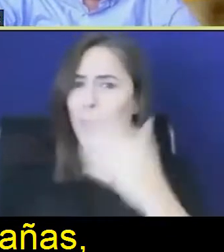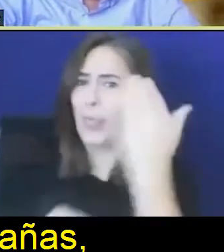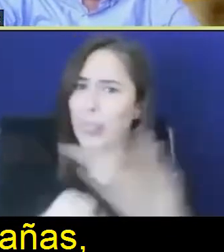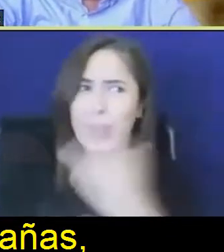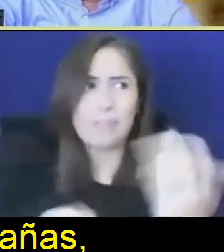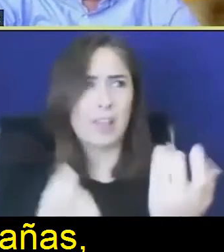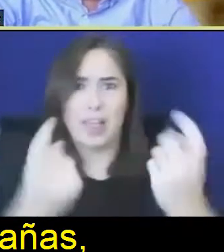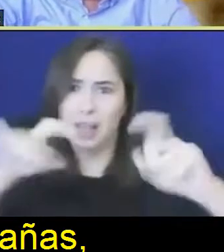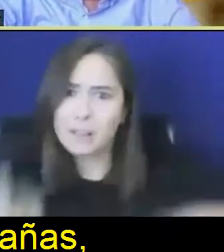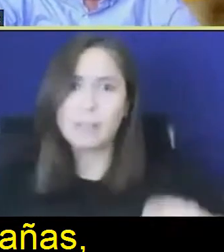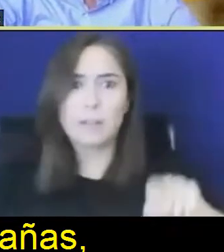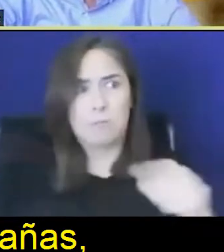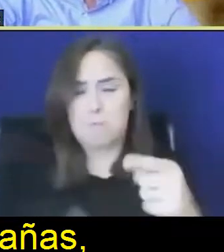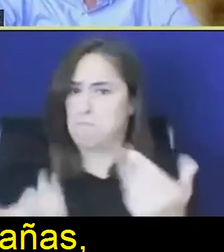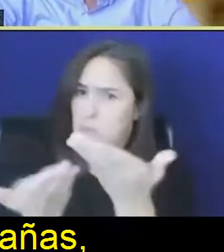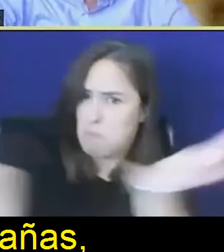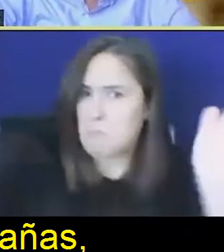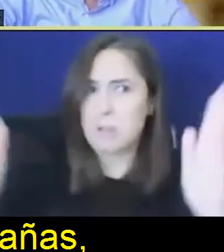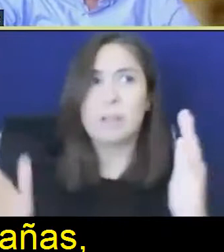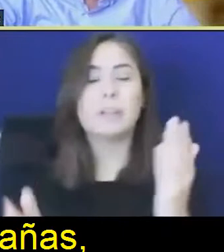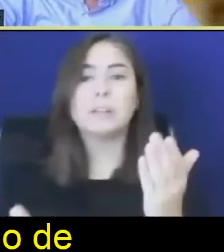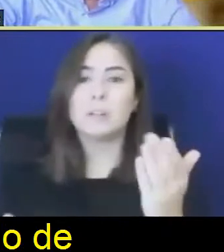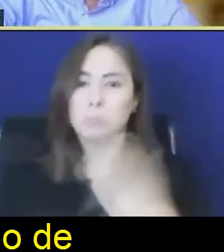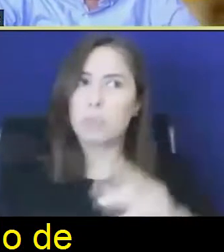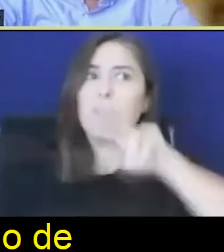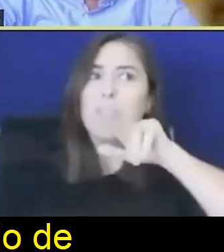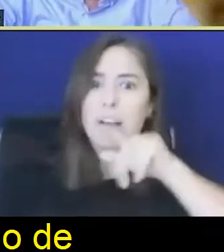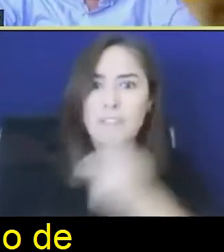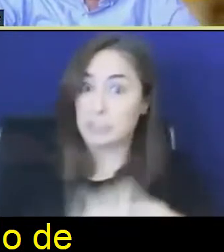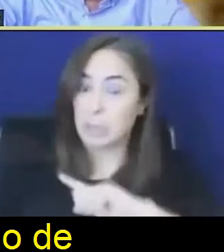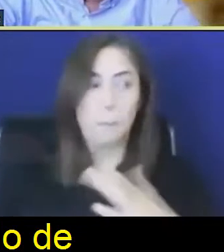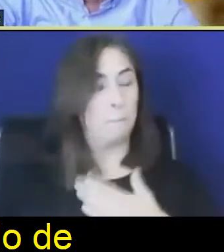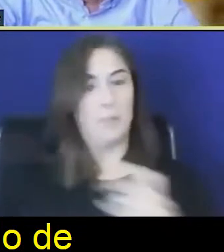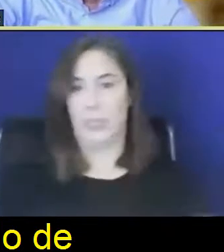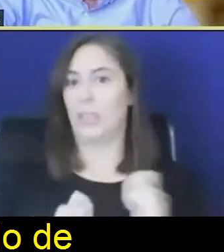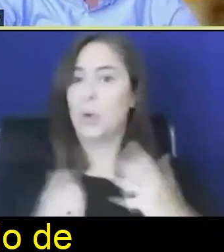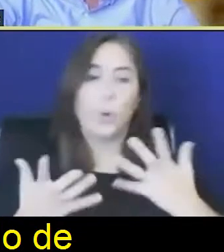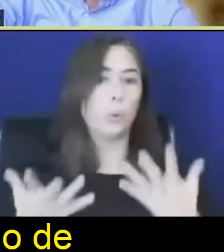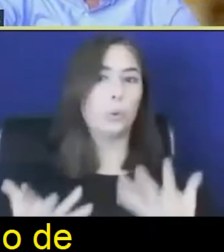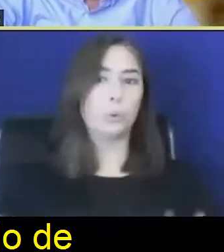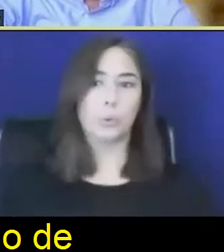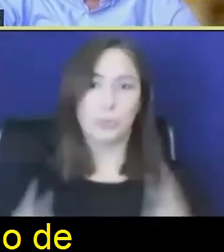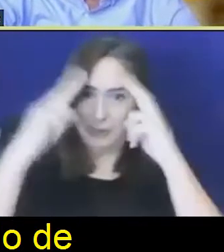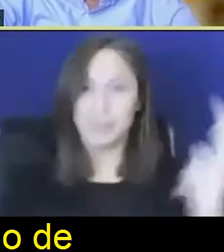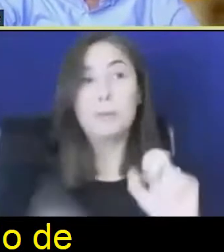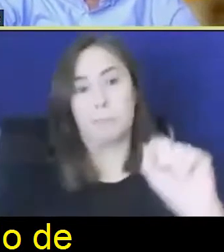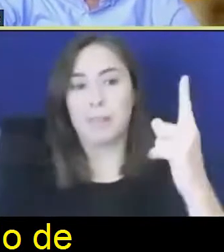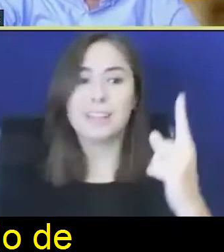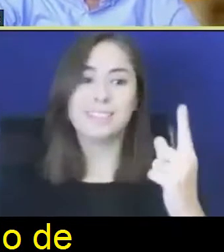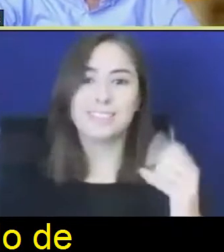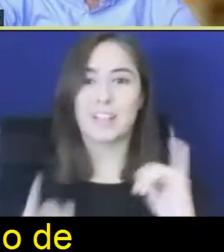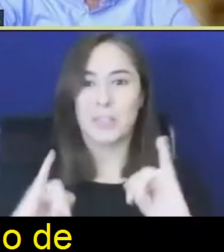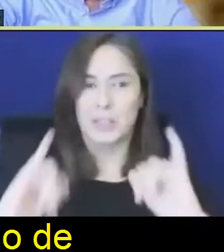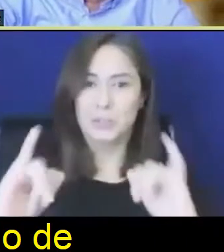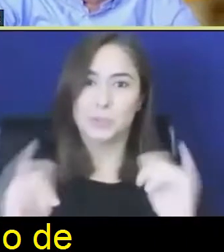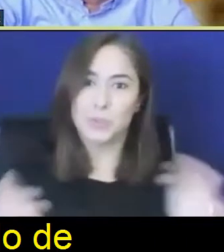cervezas belgas o de donde fueran en español, para mí era una verdadera relajación y más disfrutando de la compañía,